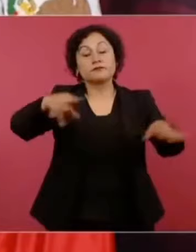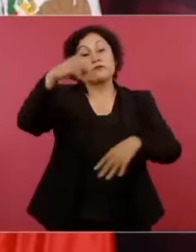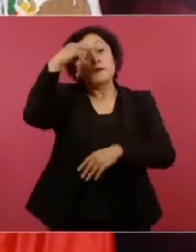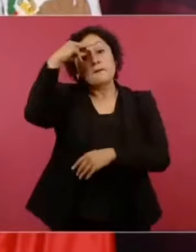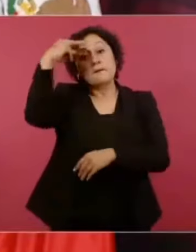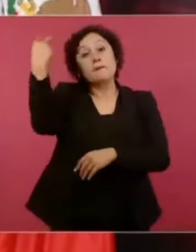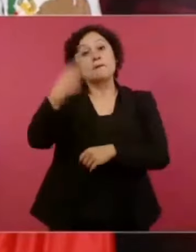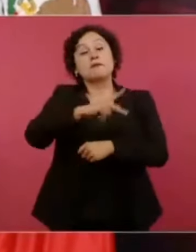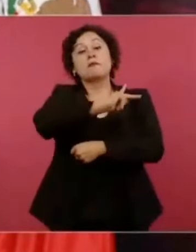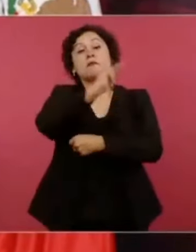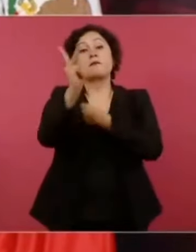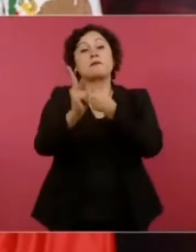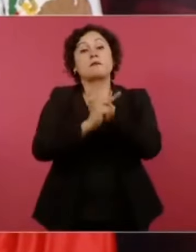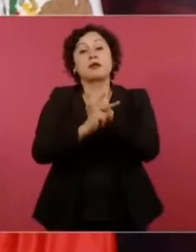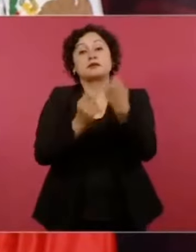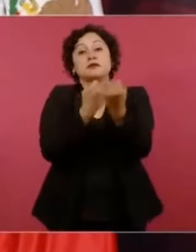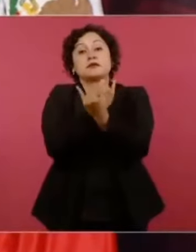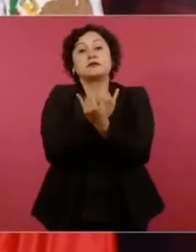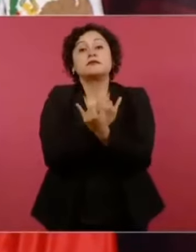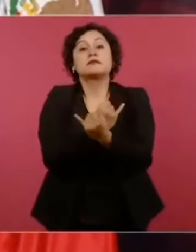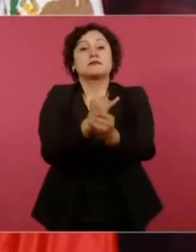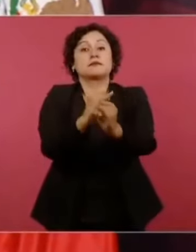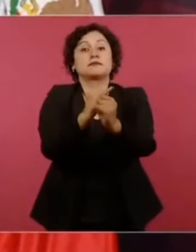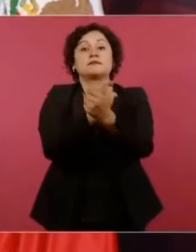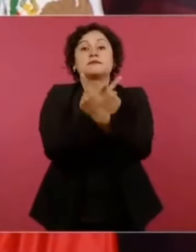Es un país soberano.